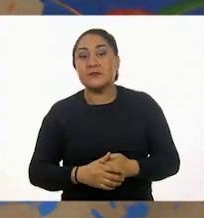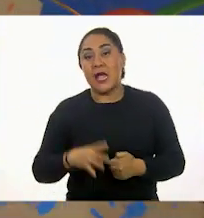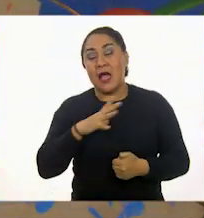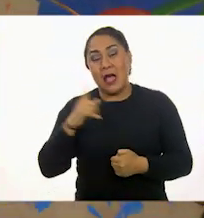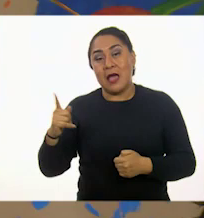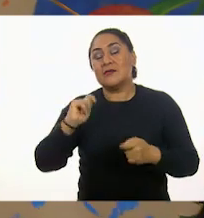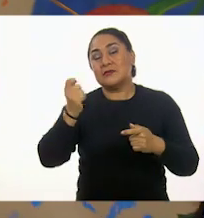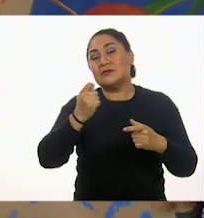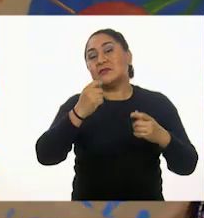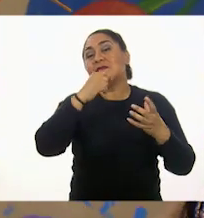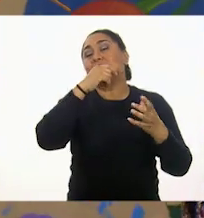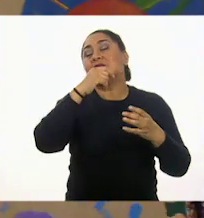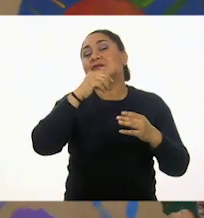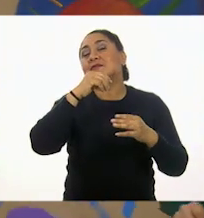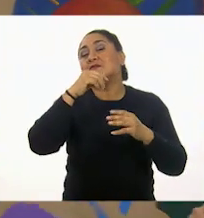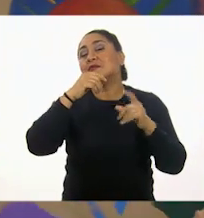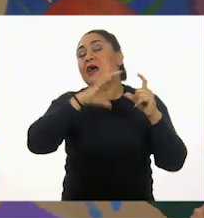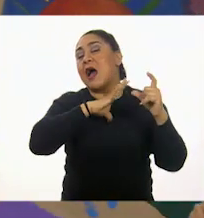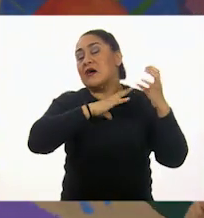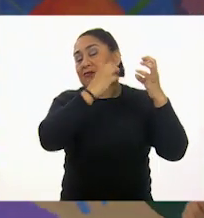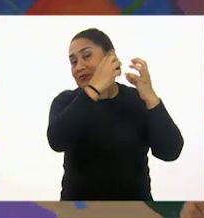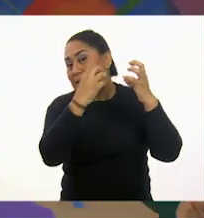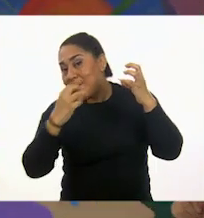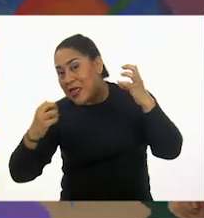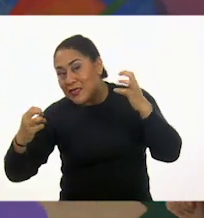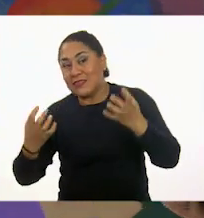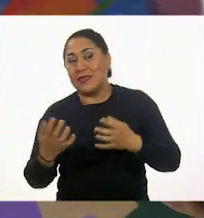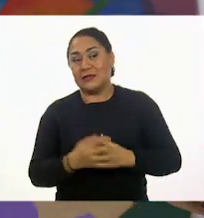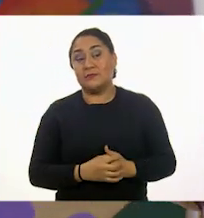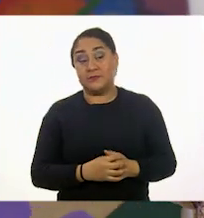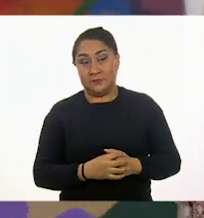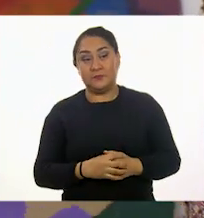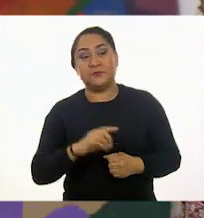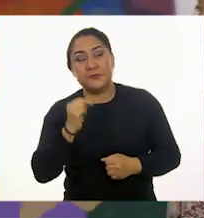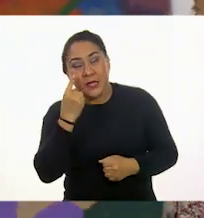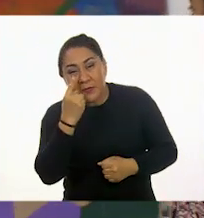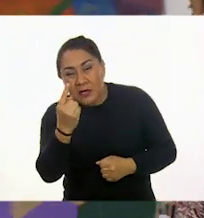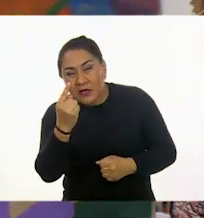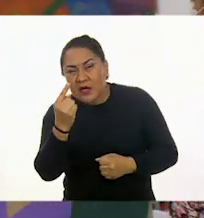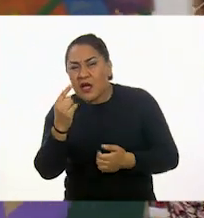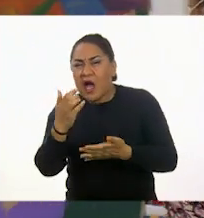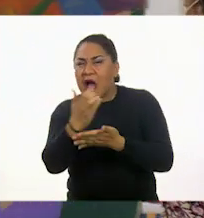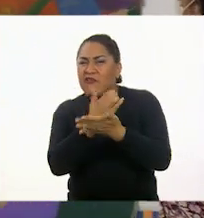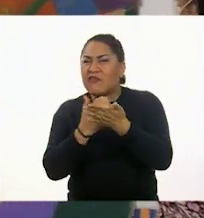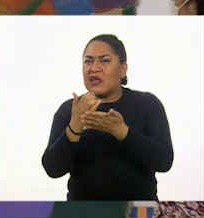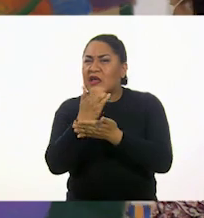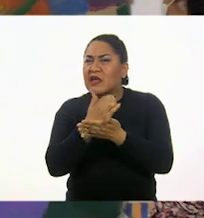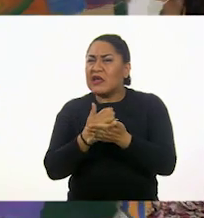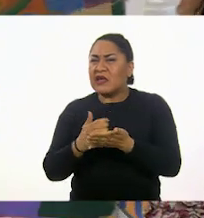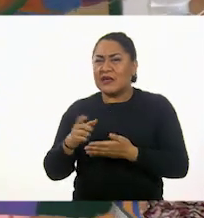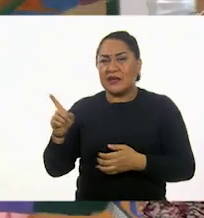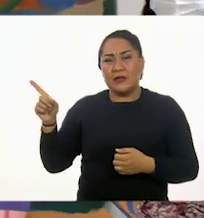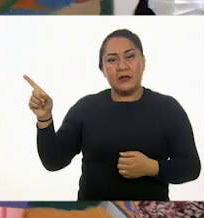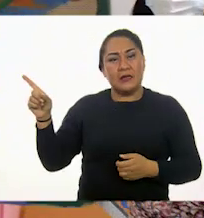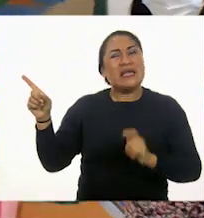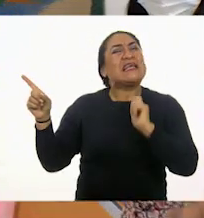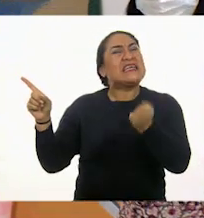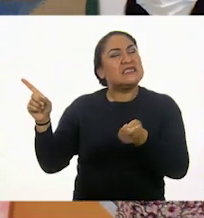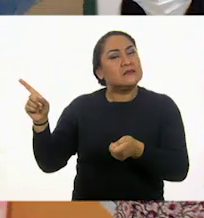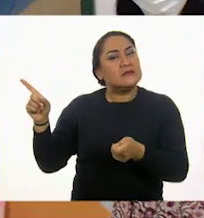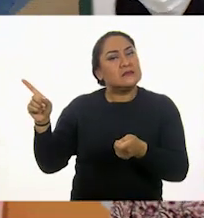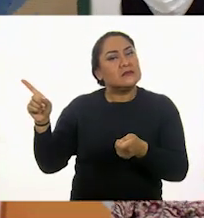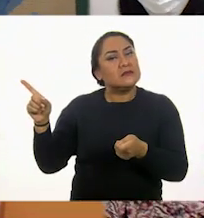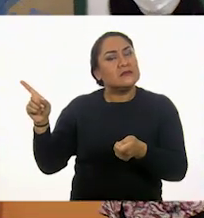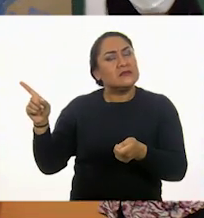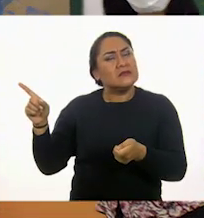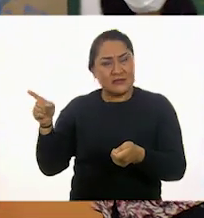planeta. ajá, exactamente. Y también en medio podemos ver en color café qué es. ¿Qué son, niños y niñas? ¿Qué son? ¿Qué es? ¿Ya